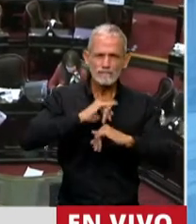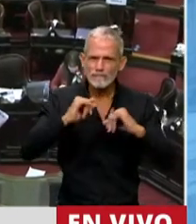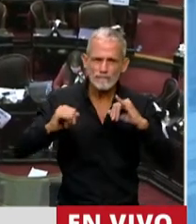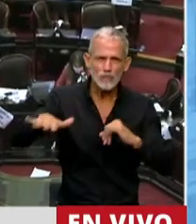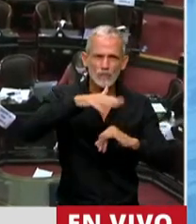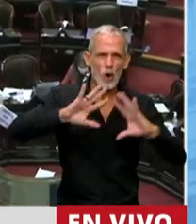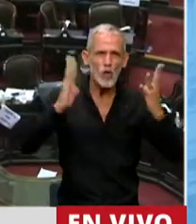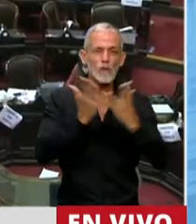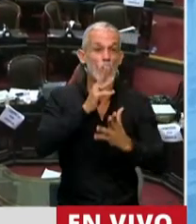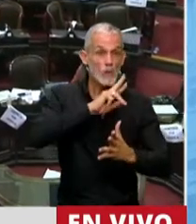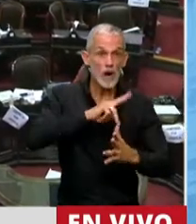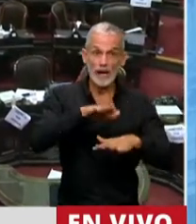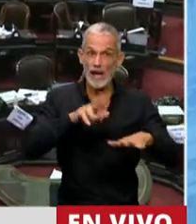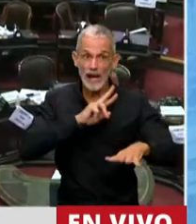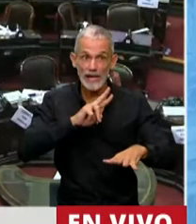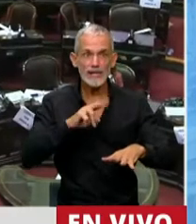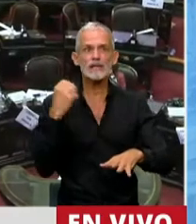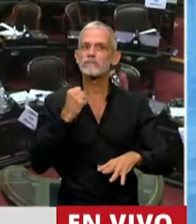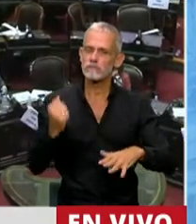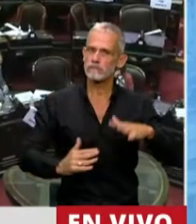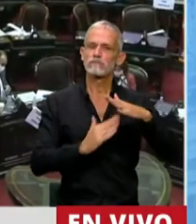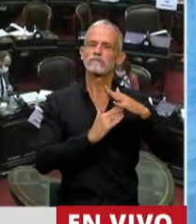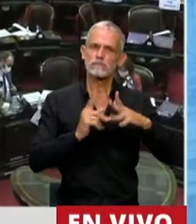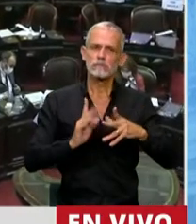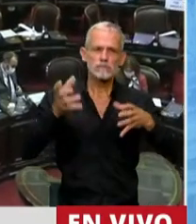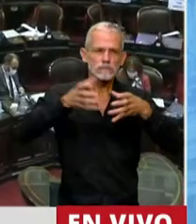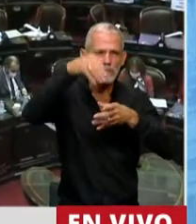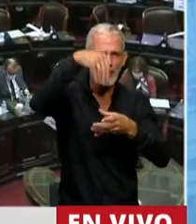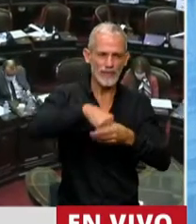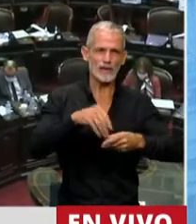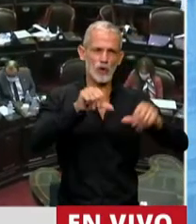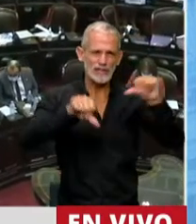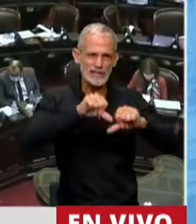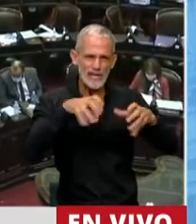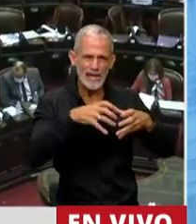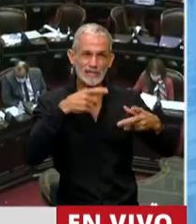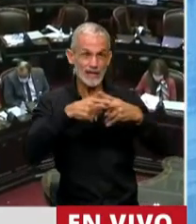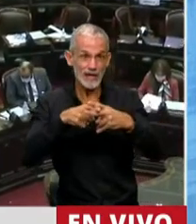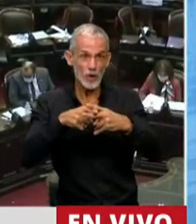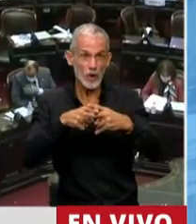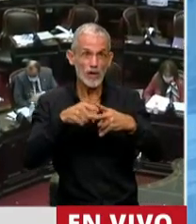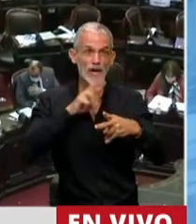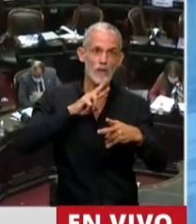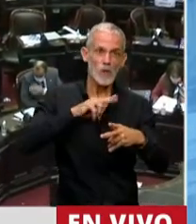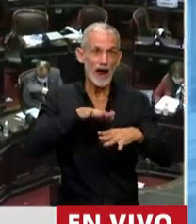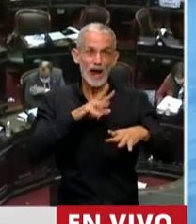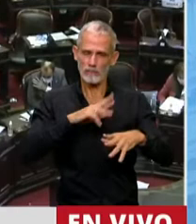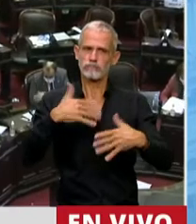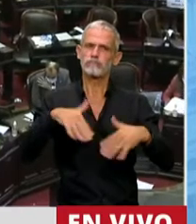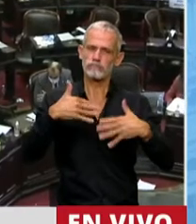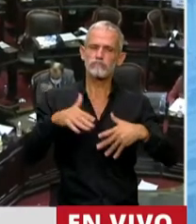niñas desempeñan un papel fundamental en las comunidades de ciencia y de tecnología y que